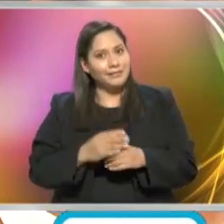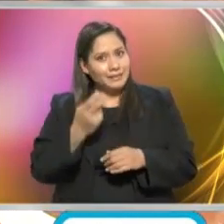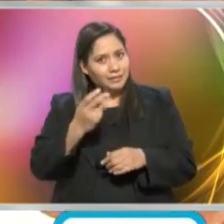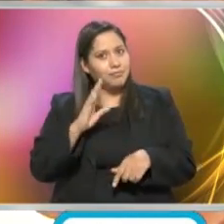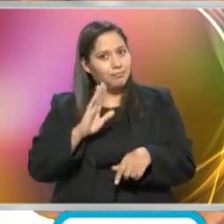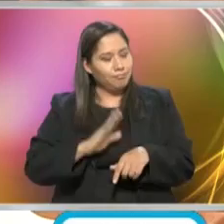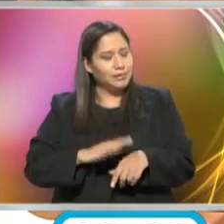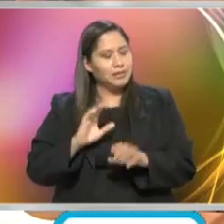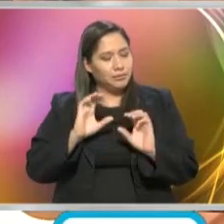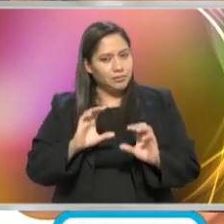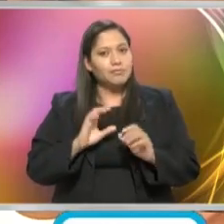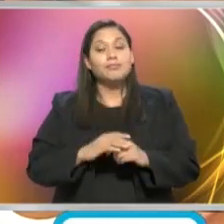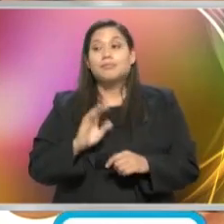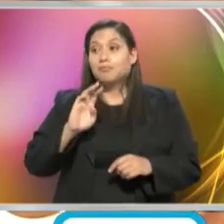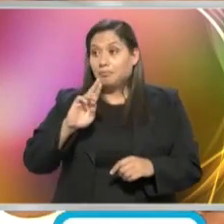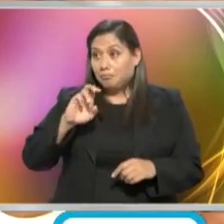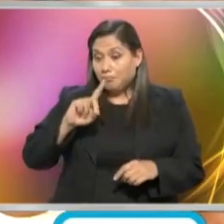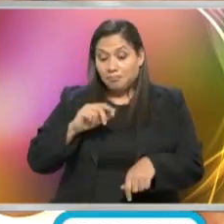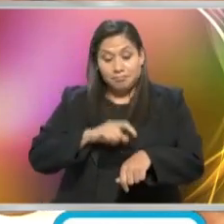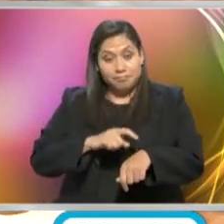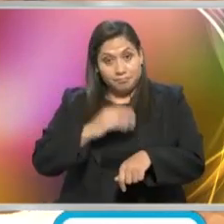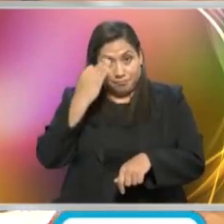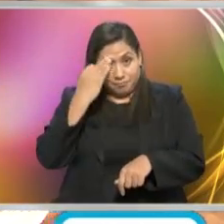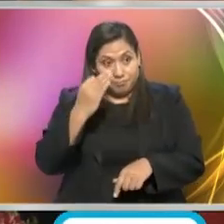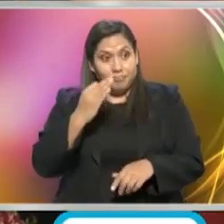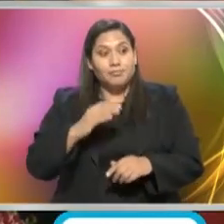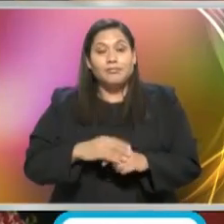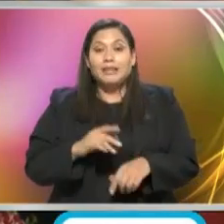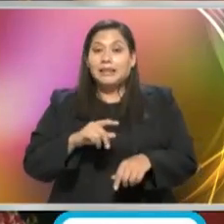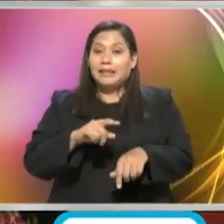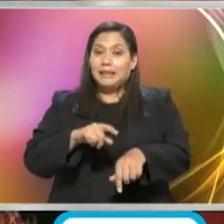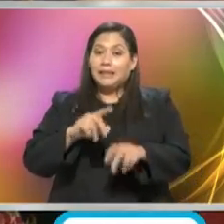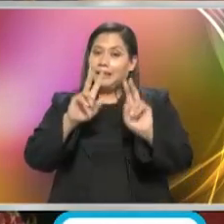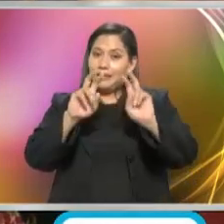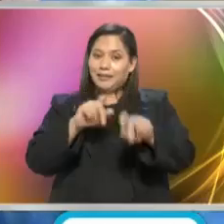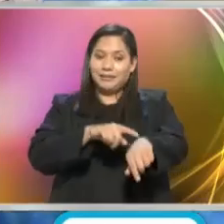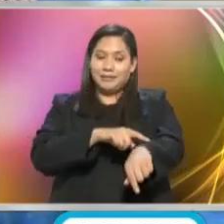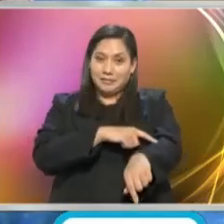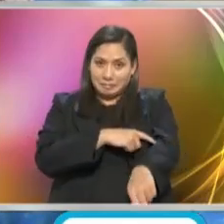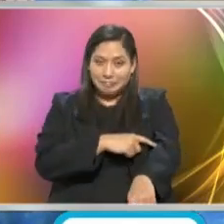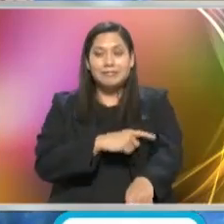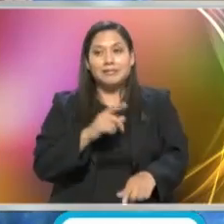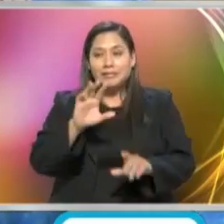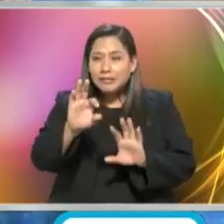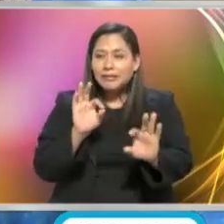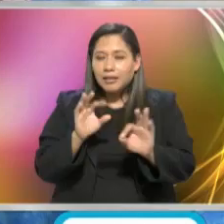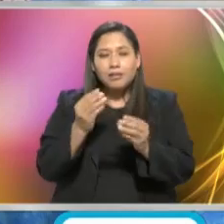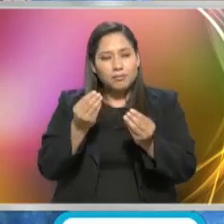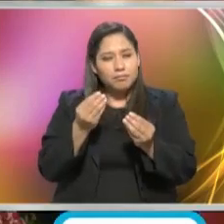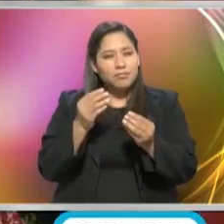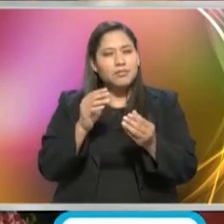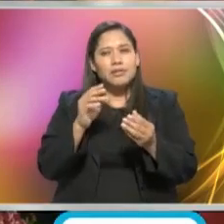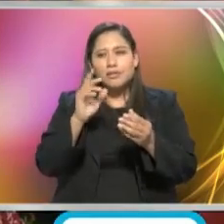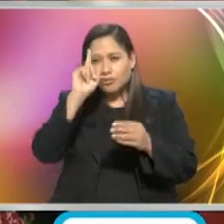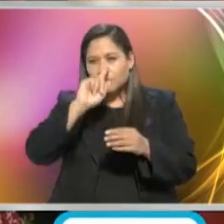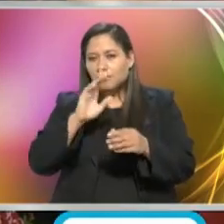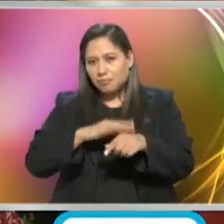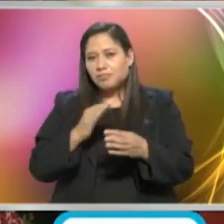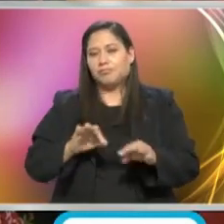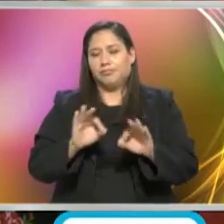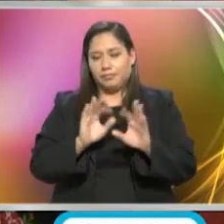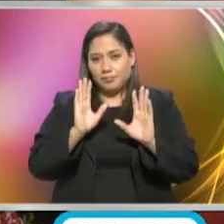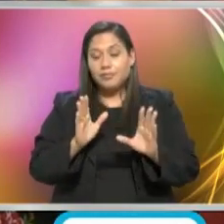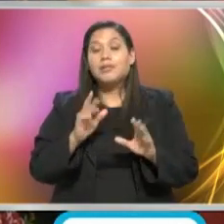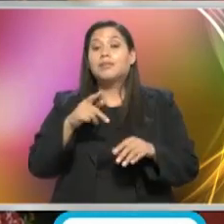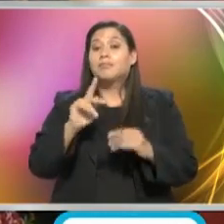con esa parte también. Claro. Brenda, se nos agota el tiempo, de verdad es un tema muy extenso, pero yo creo que tomamos los puntos más importantes, ¿no?, que hay que considerar, sobre